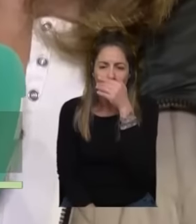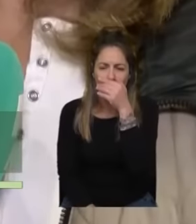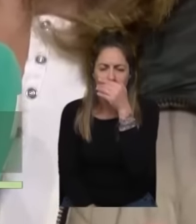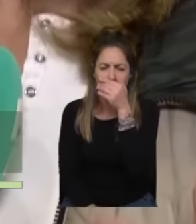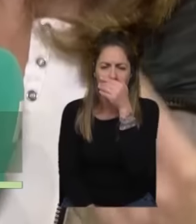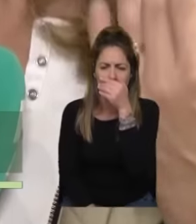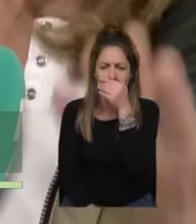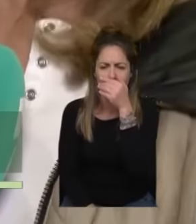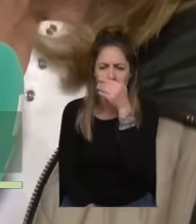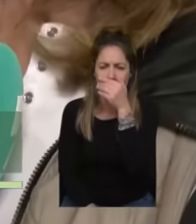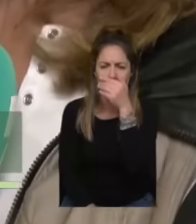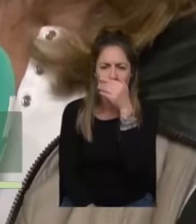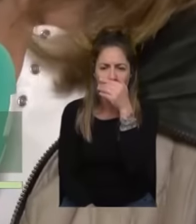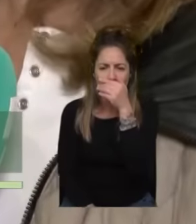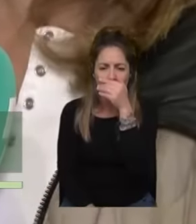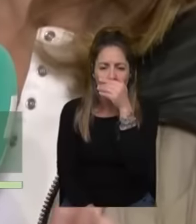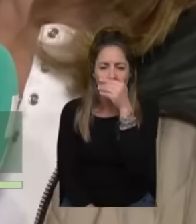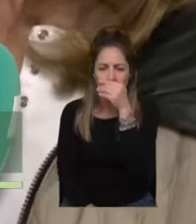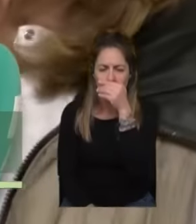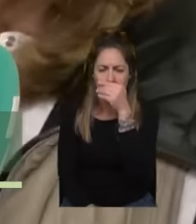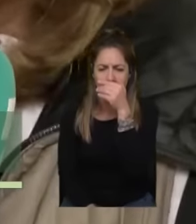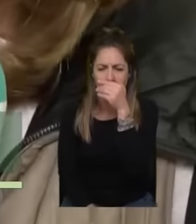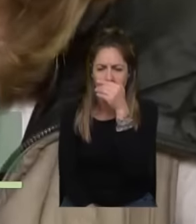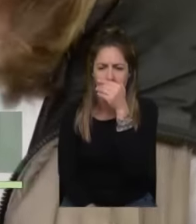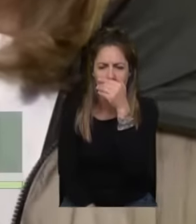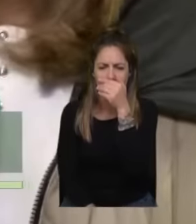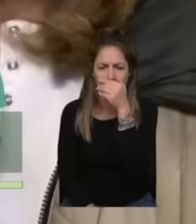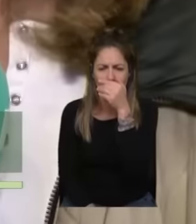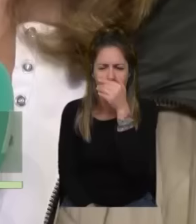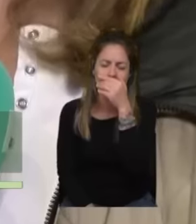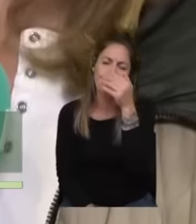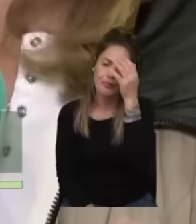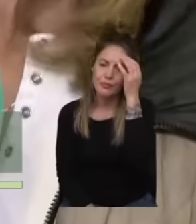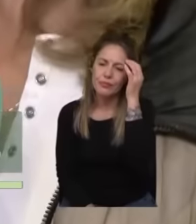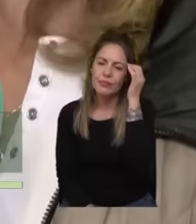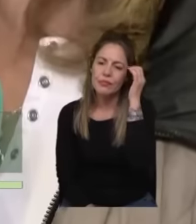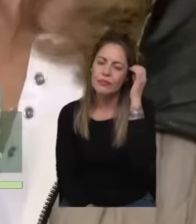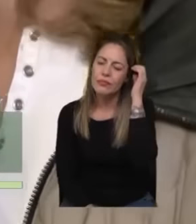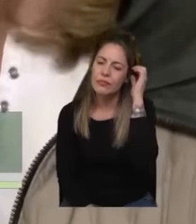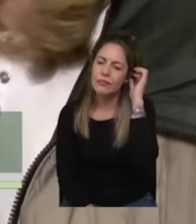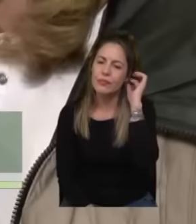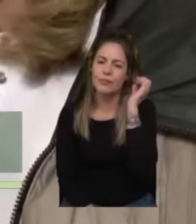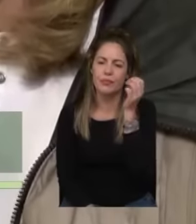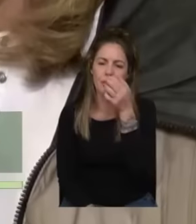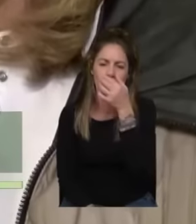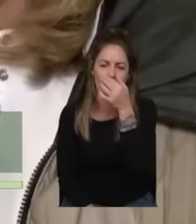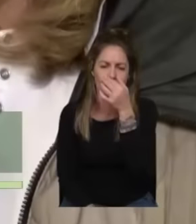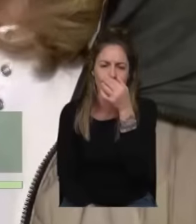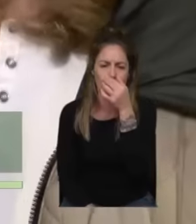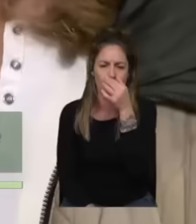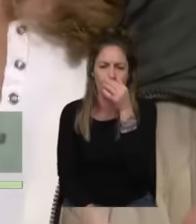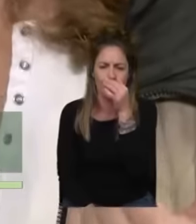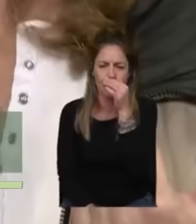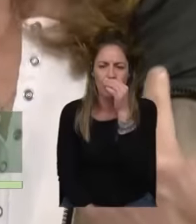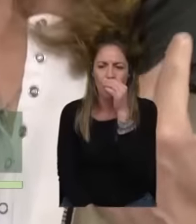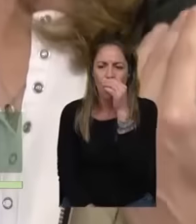República, para poder ir a la justicia, se requiere un juicio político. Y ese juicio político tiene que ser aprobado por 2/3 del Senado.